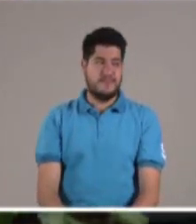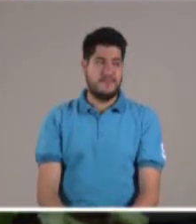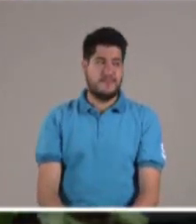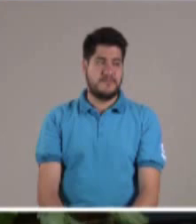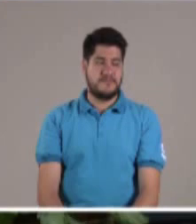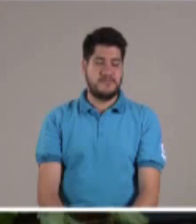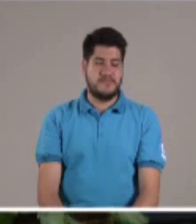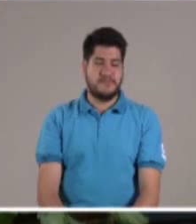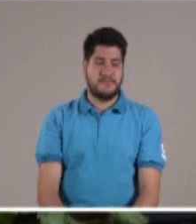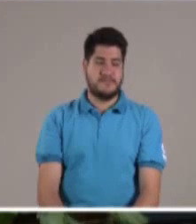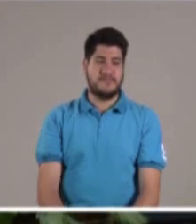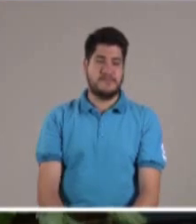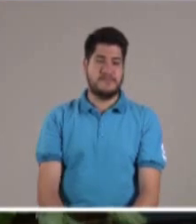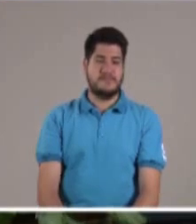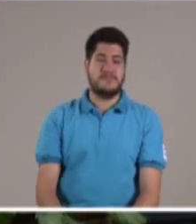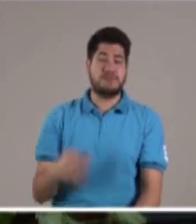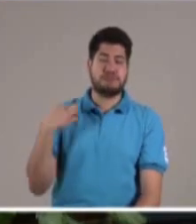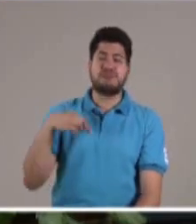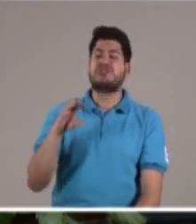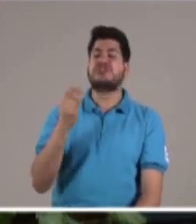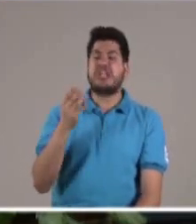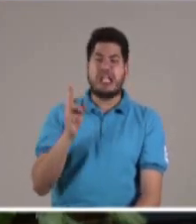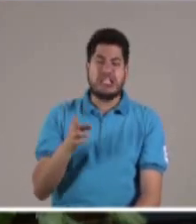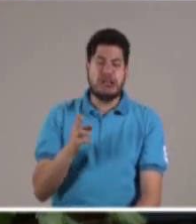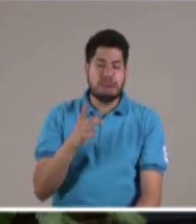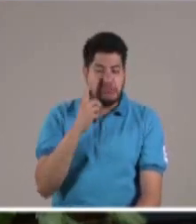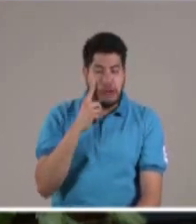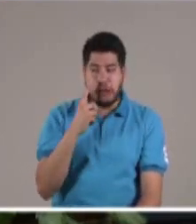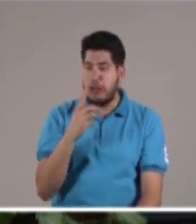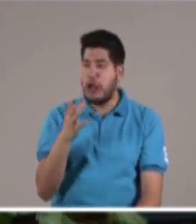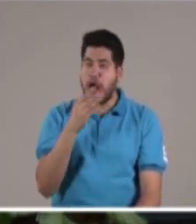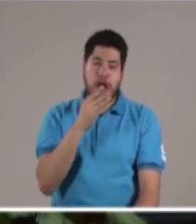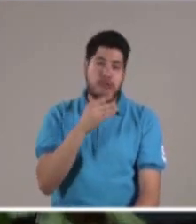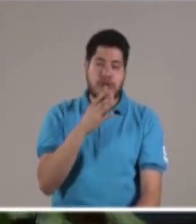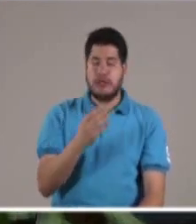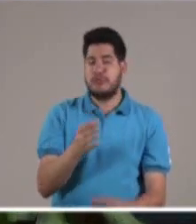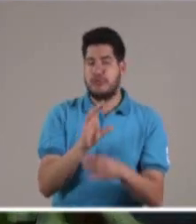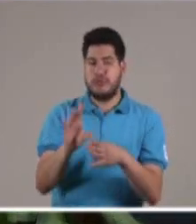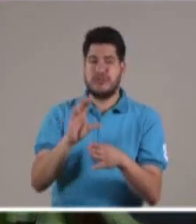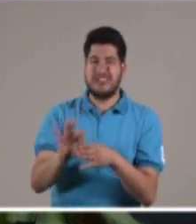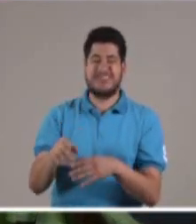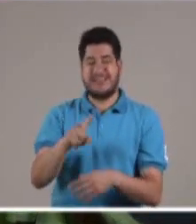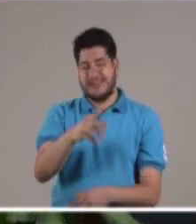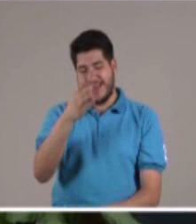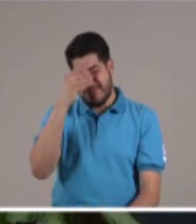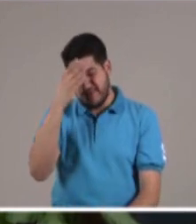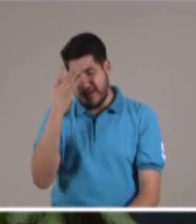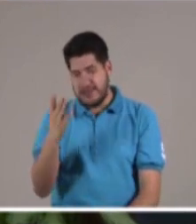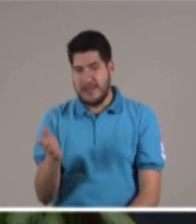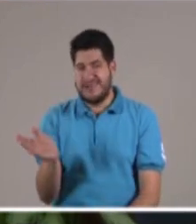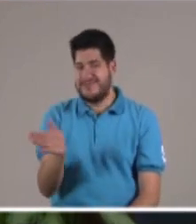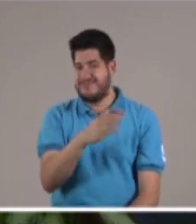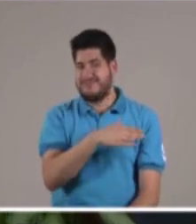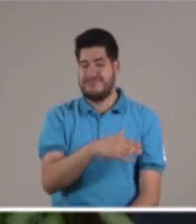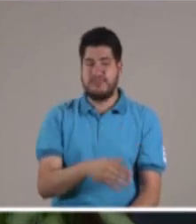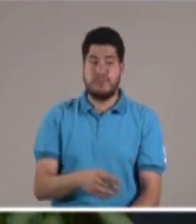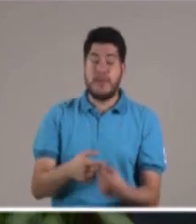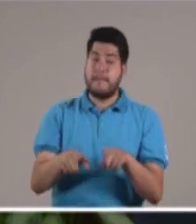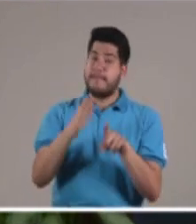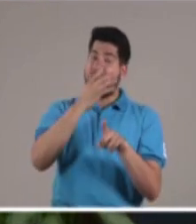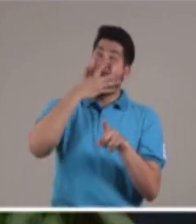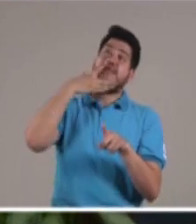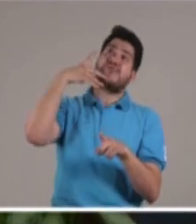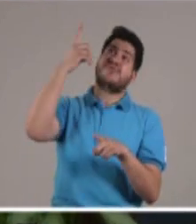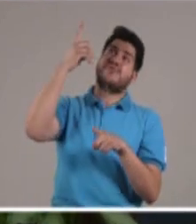para qué siempre anda abriendo la boca por otro lado que aprenda pero Dios